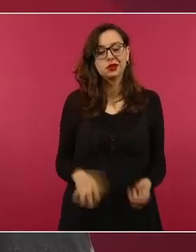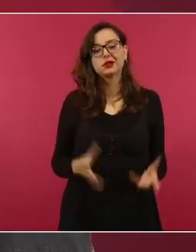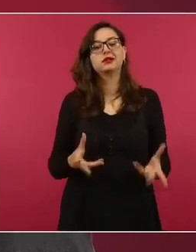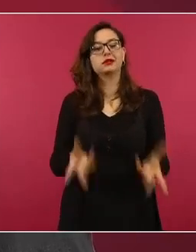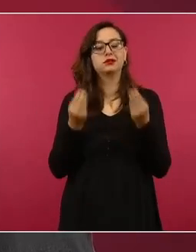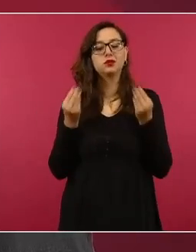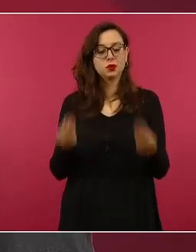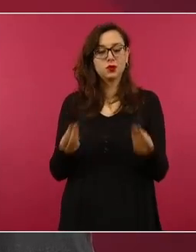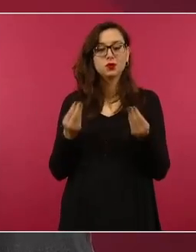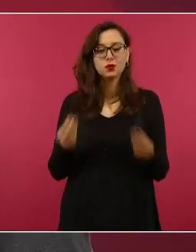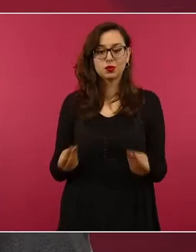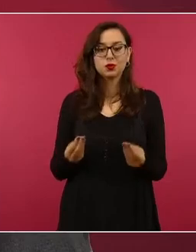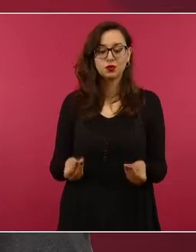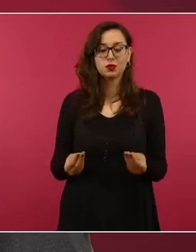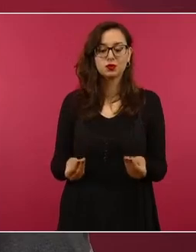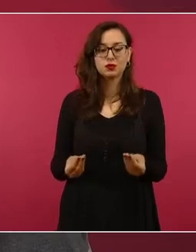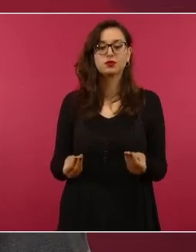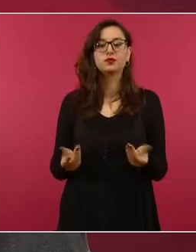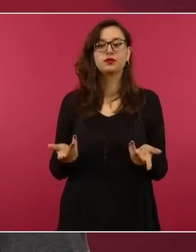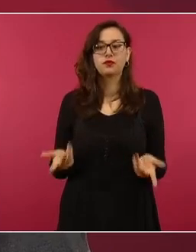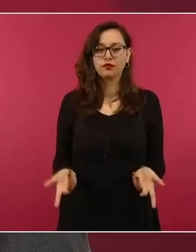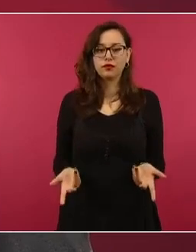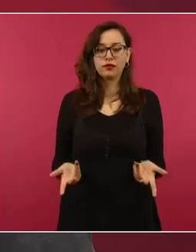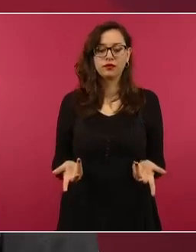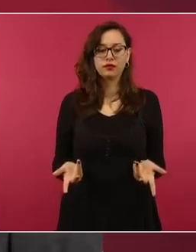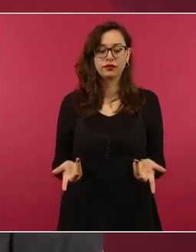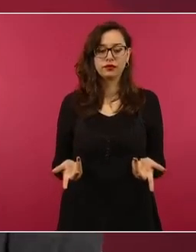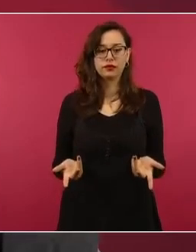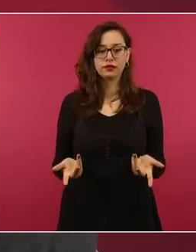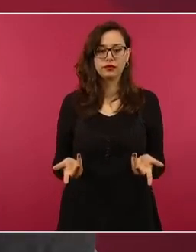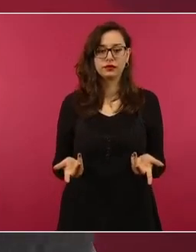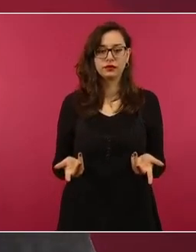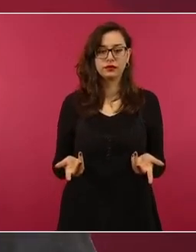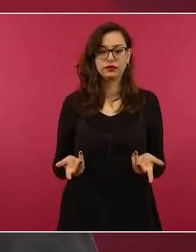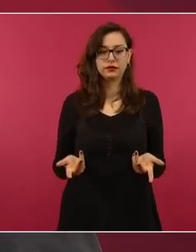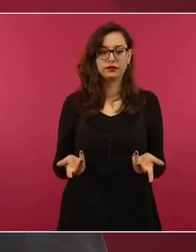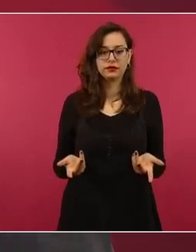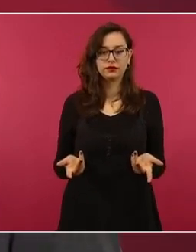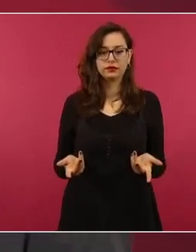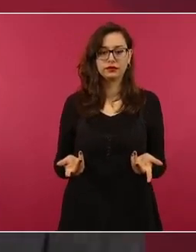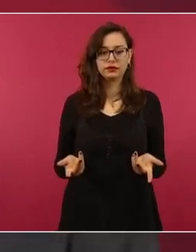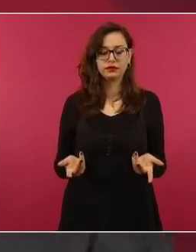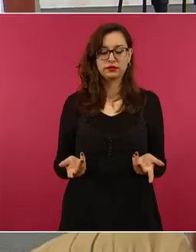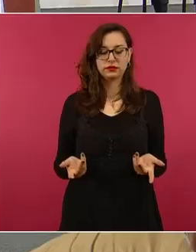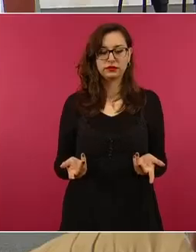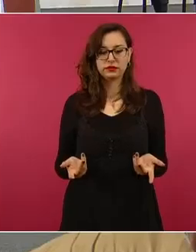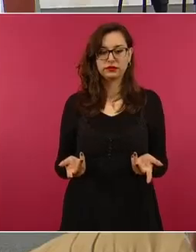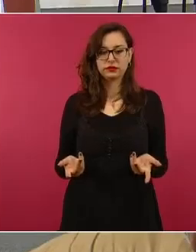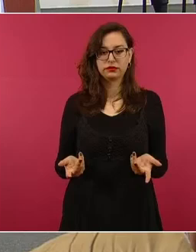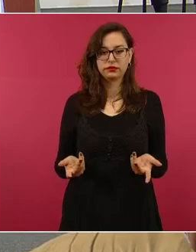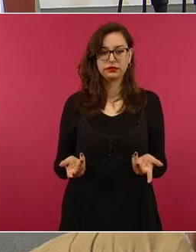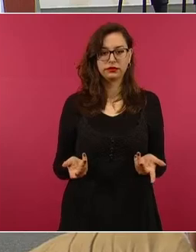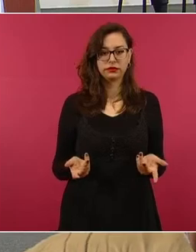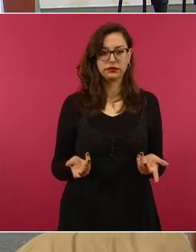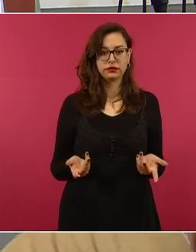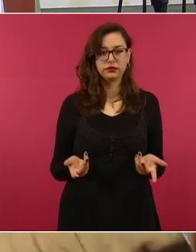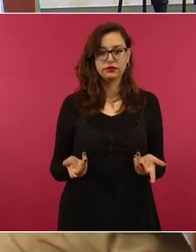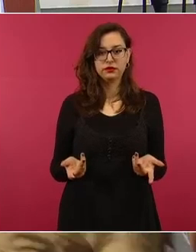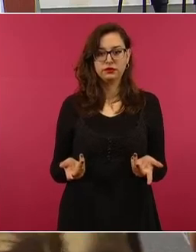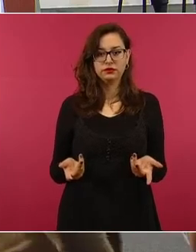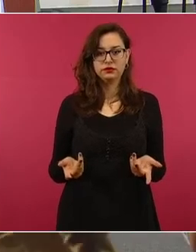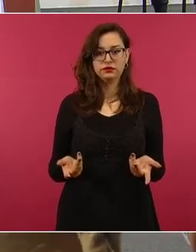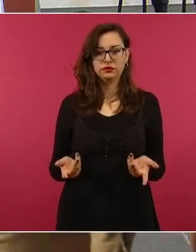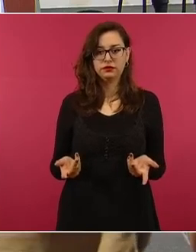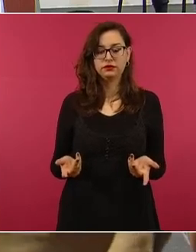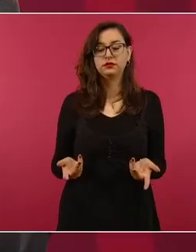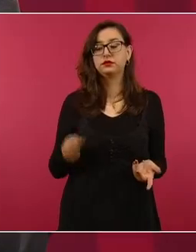Se está contrarrestando la pérdida de capacidad productiva